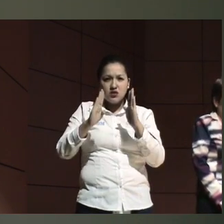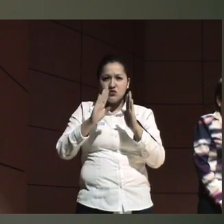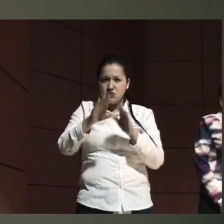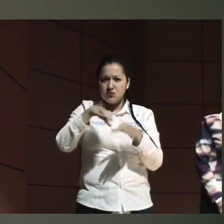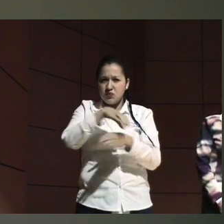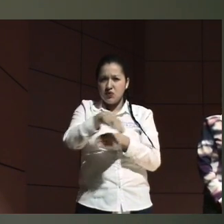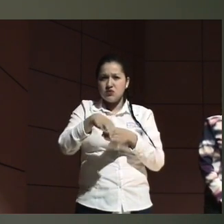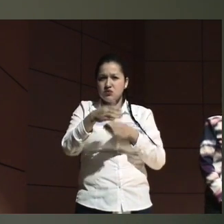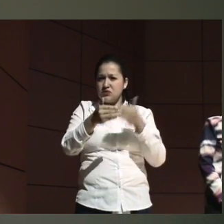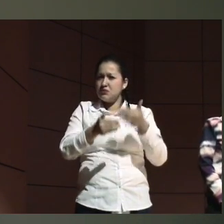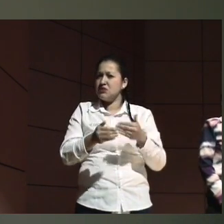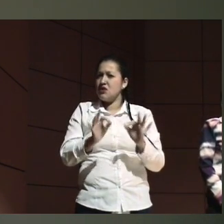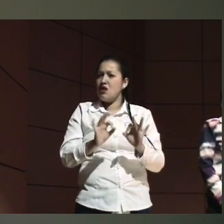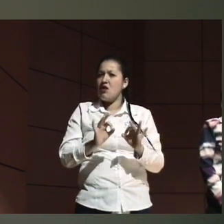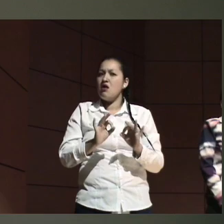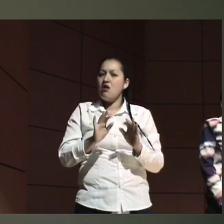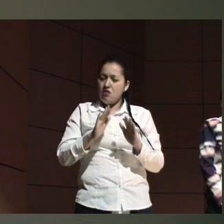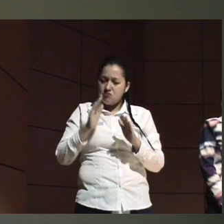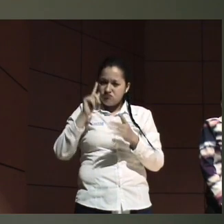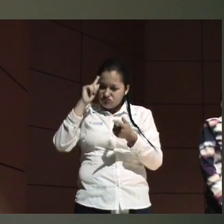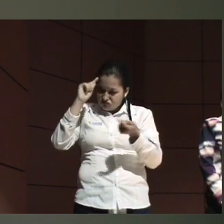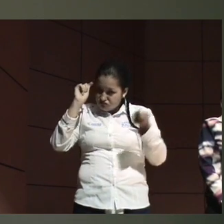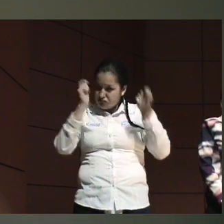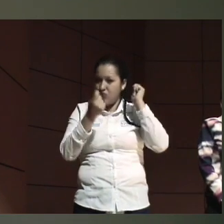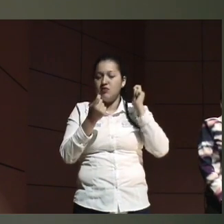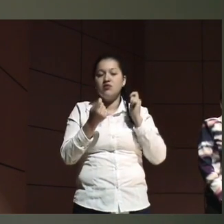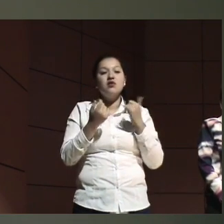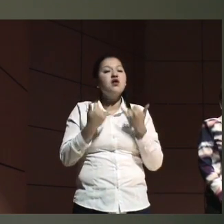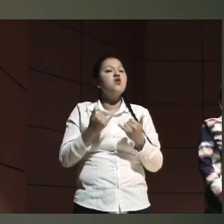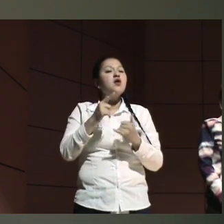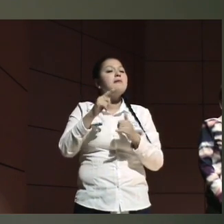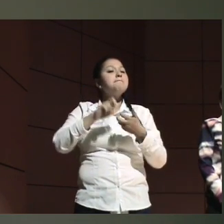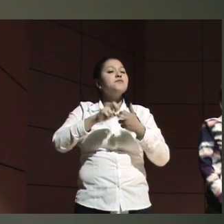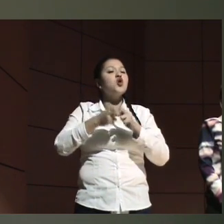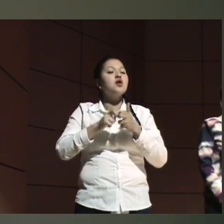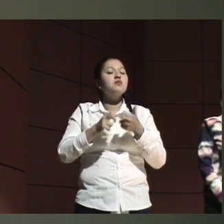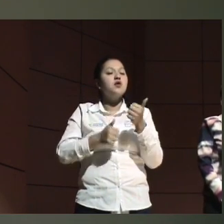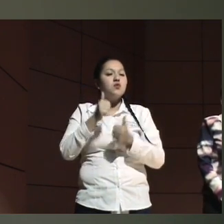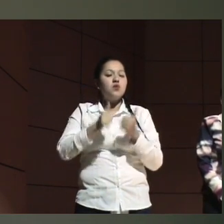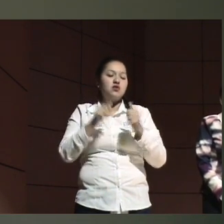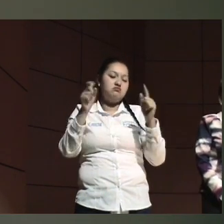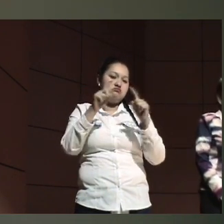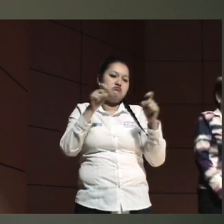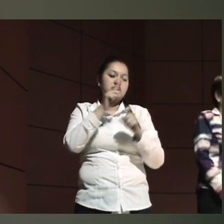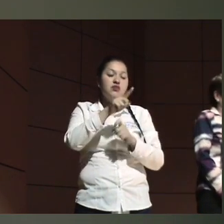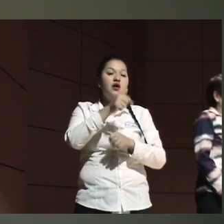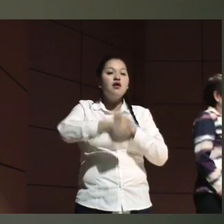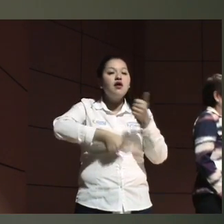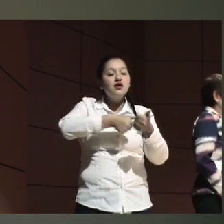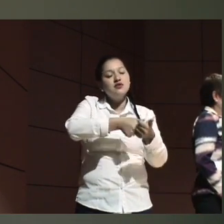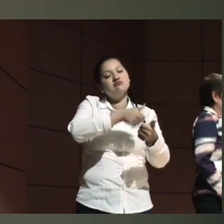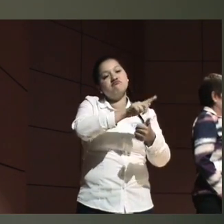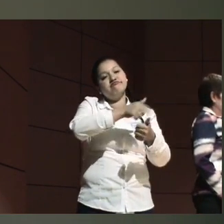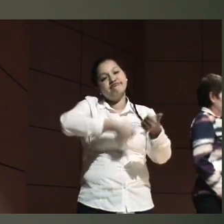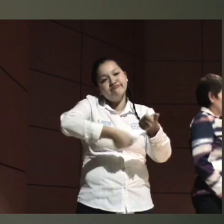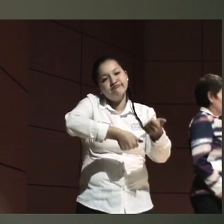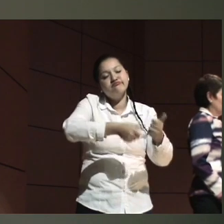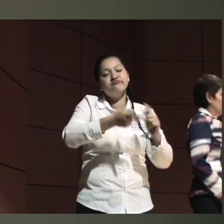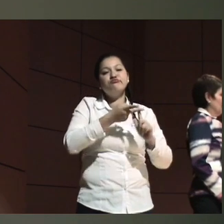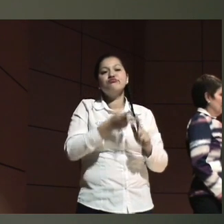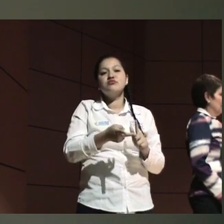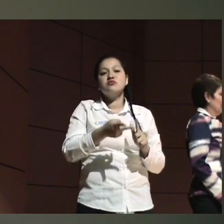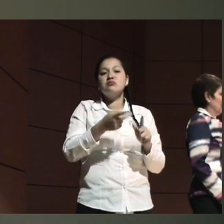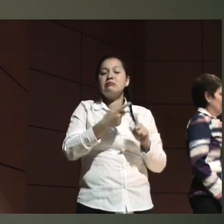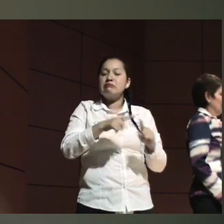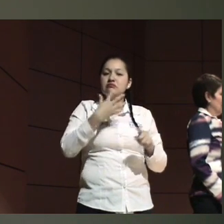y con qué dificultades nos encontramos nosotros al interior del servicio asesorías y consultorías propiamente dicho pero también que es un